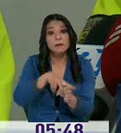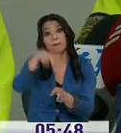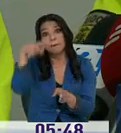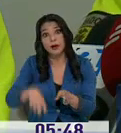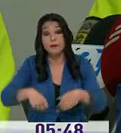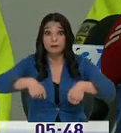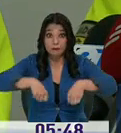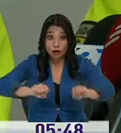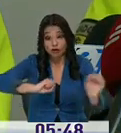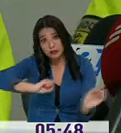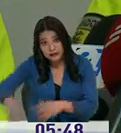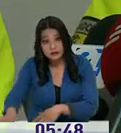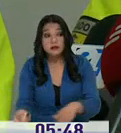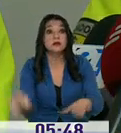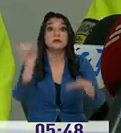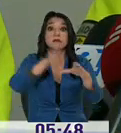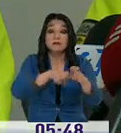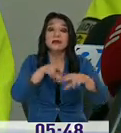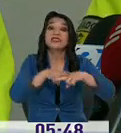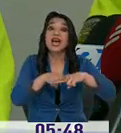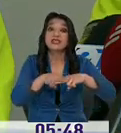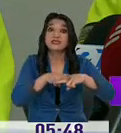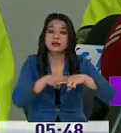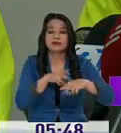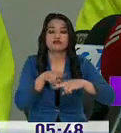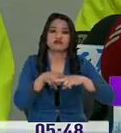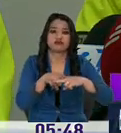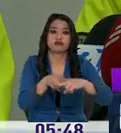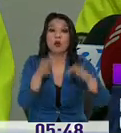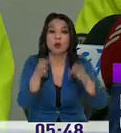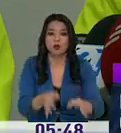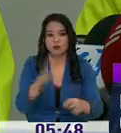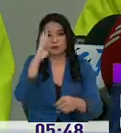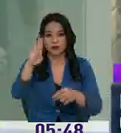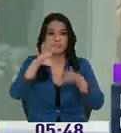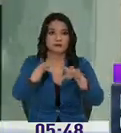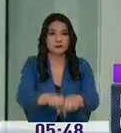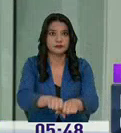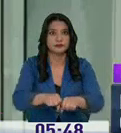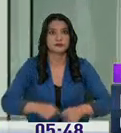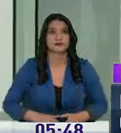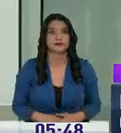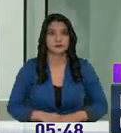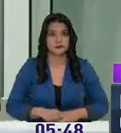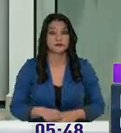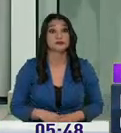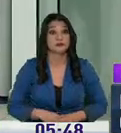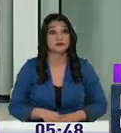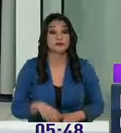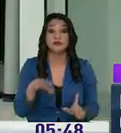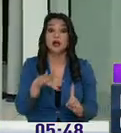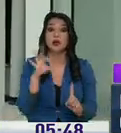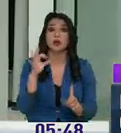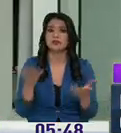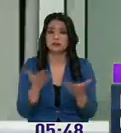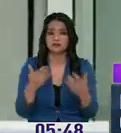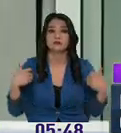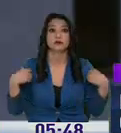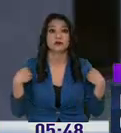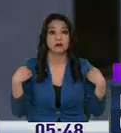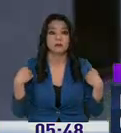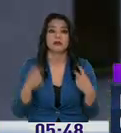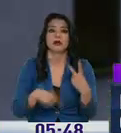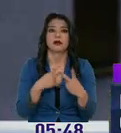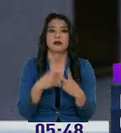abordó un taxi y en ese taxi fue interceptado por nuestras unidades policiales en poder del detenido se encontraron prendas de vestir